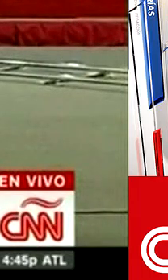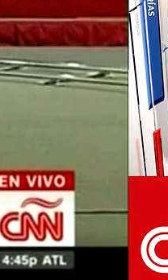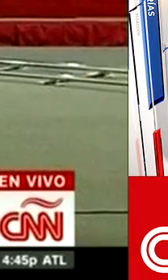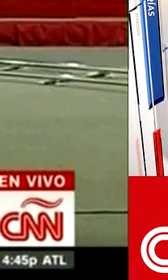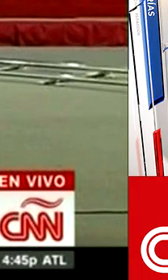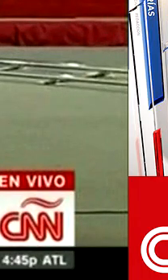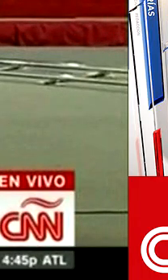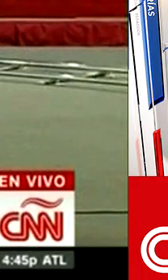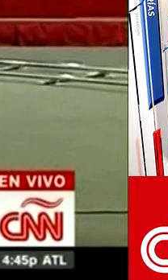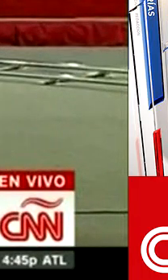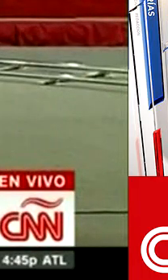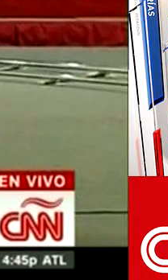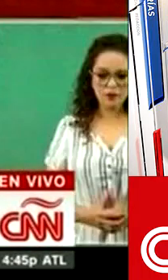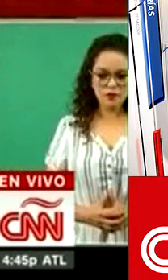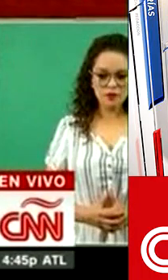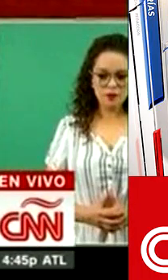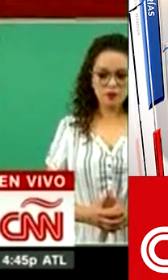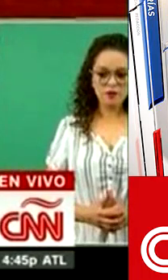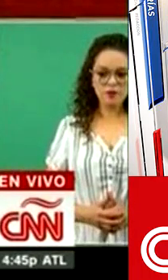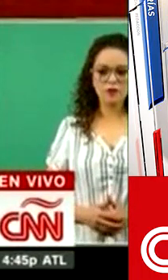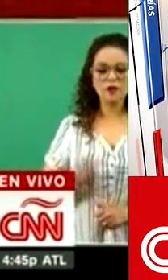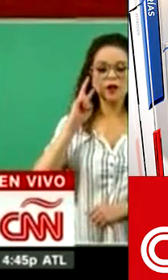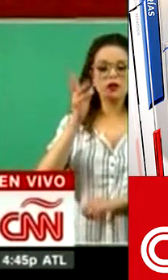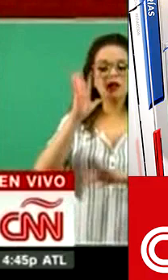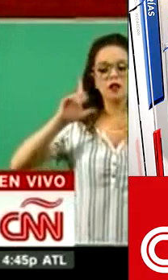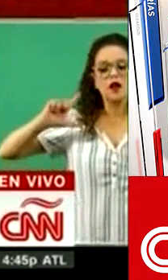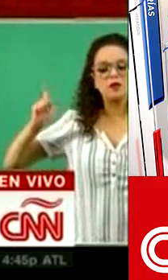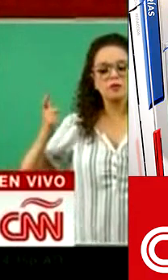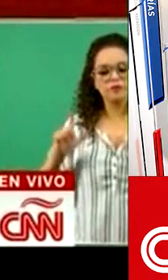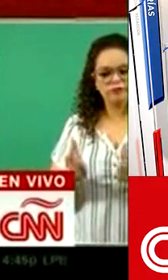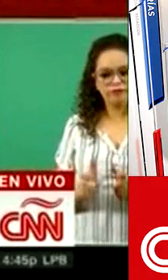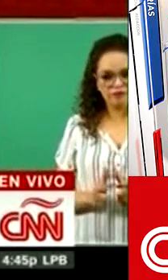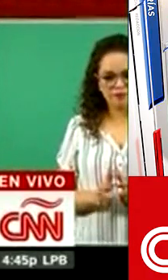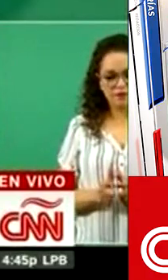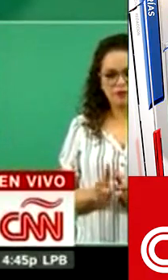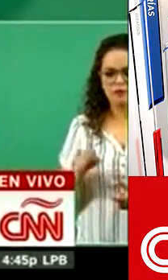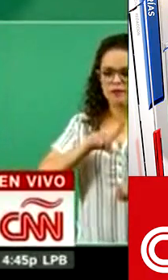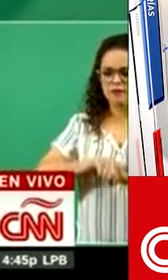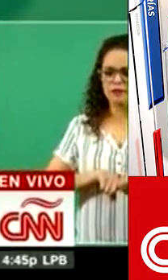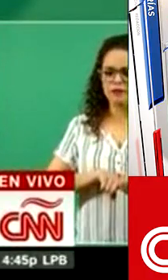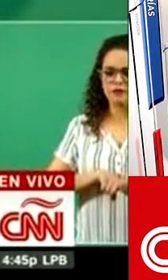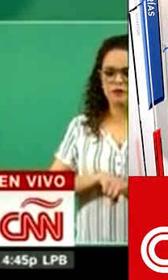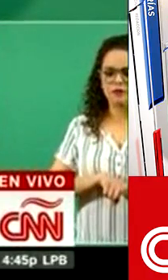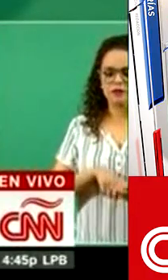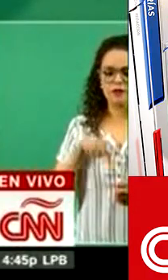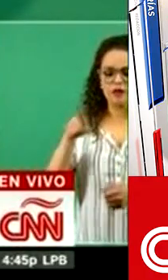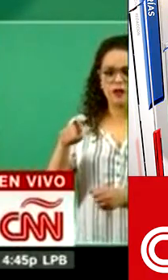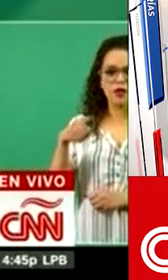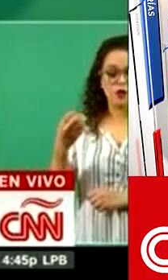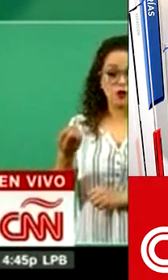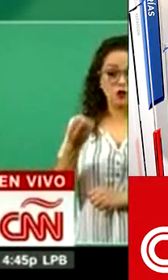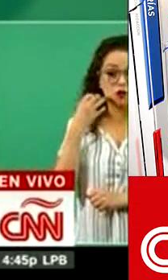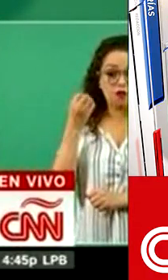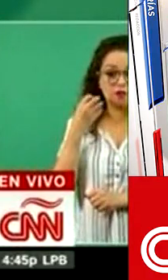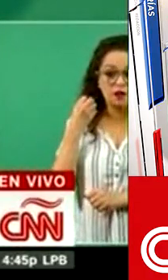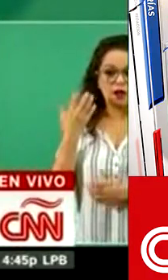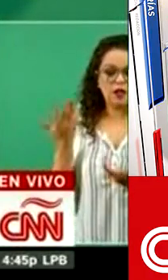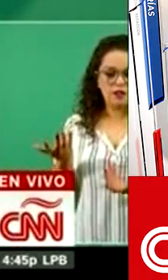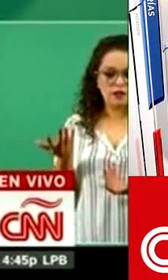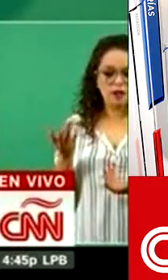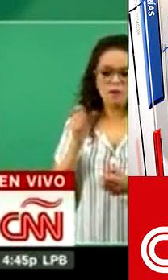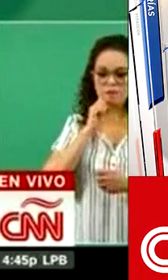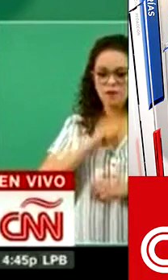puedo tener una falsa percepción de que no está pasando nada. Y si tengo esa falsa percepción de que no está pasando